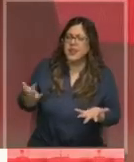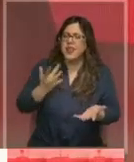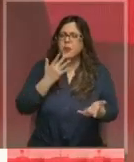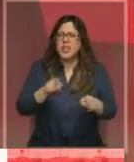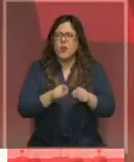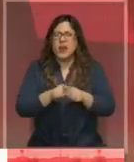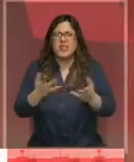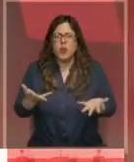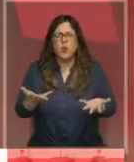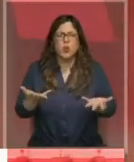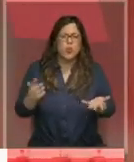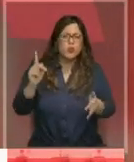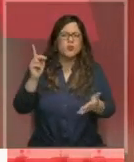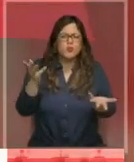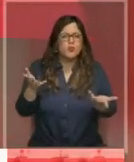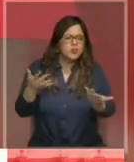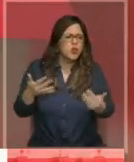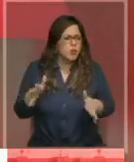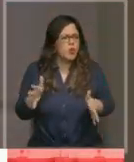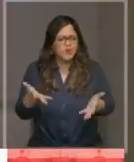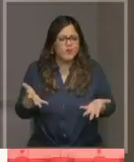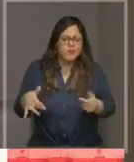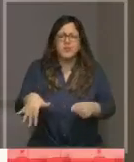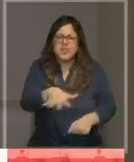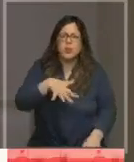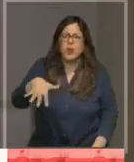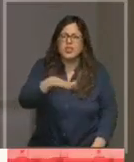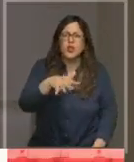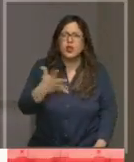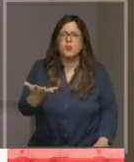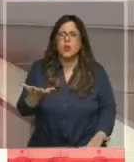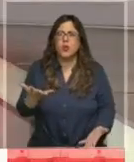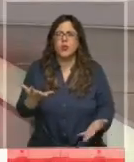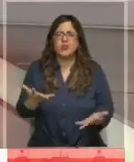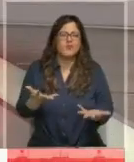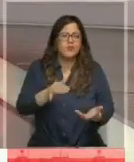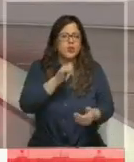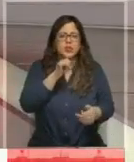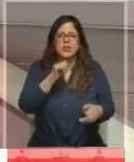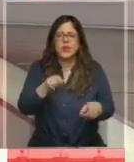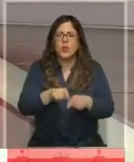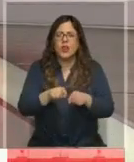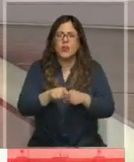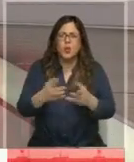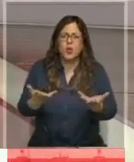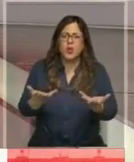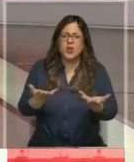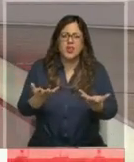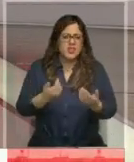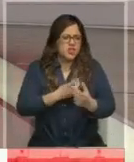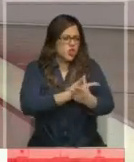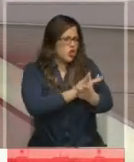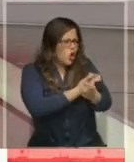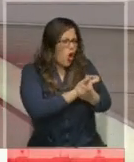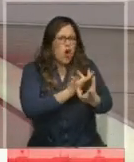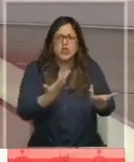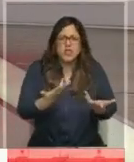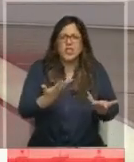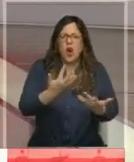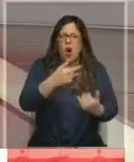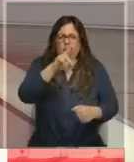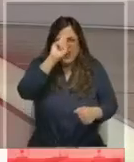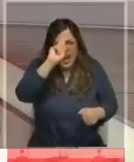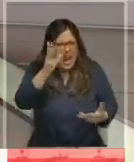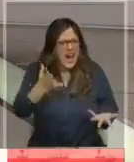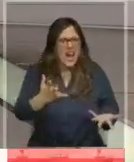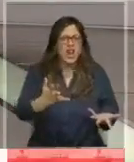Me gusta más tu definición, fíjate, sí, espeso. Es como más sureña. Sí, sí. Eléctrico, tóxico, todo el mundo le ha tratado de poner. A mí me